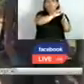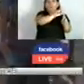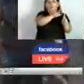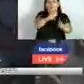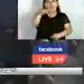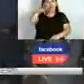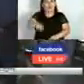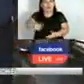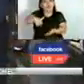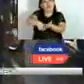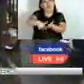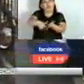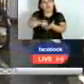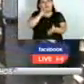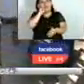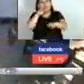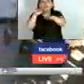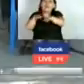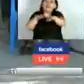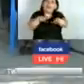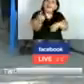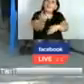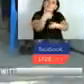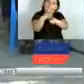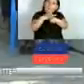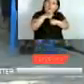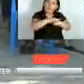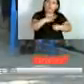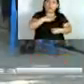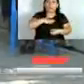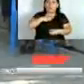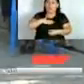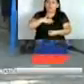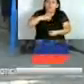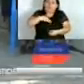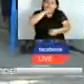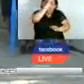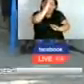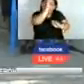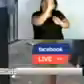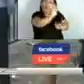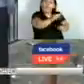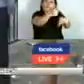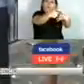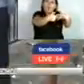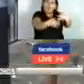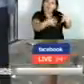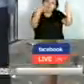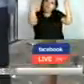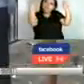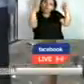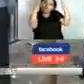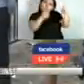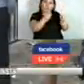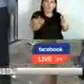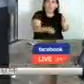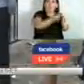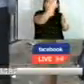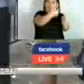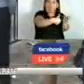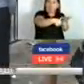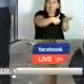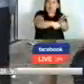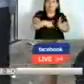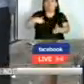actual edil agradeció a los migueleños que votaron por él y asegura que es respetuoso de la ley, por lo que felicitó al alcalde electo y se comprometió